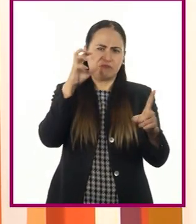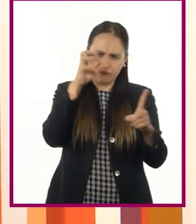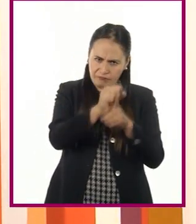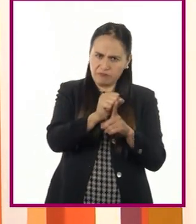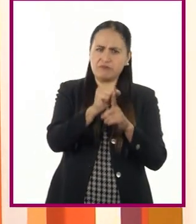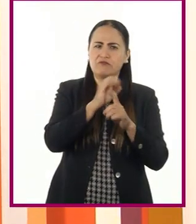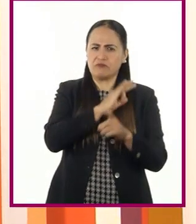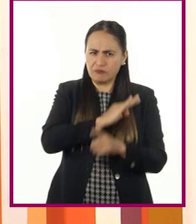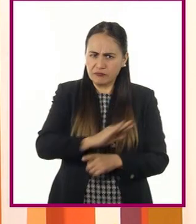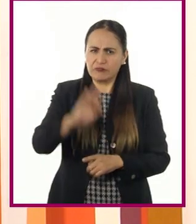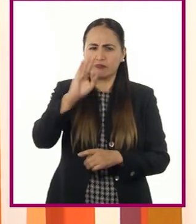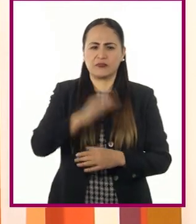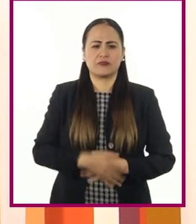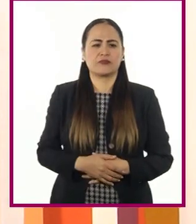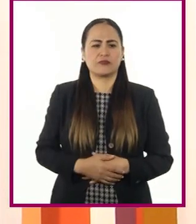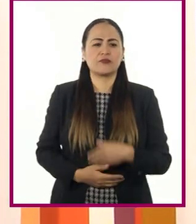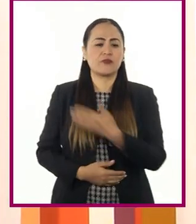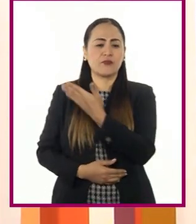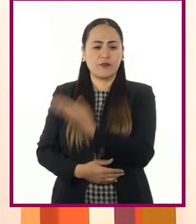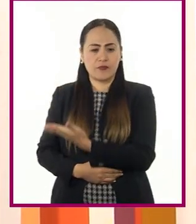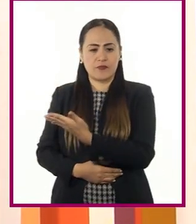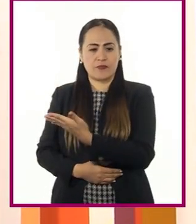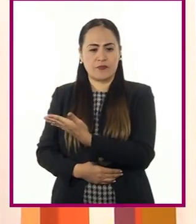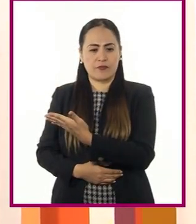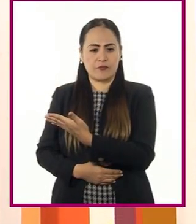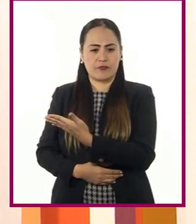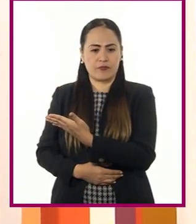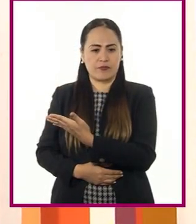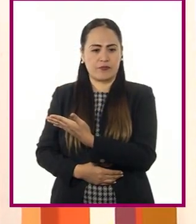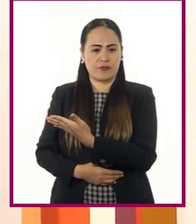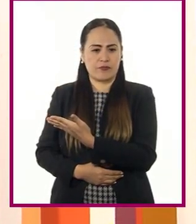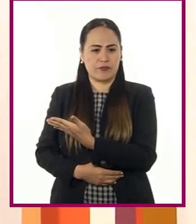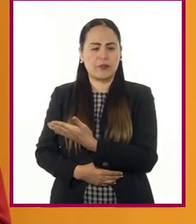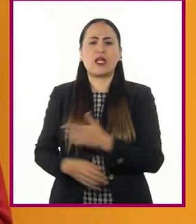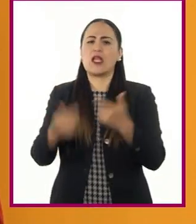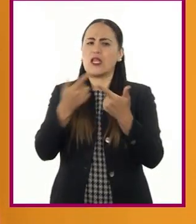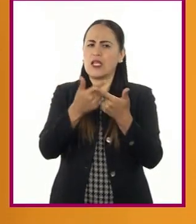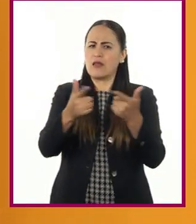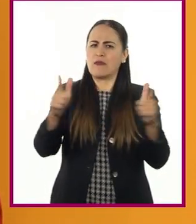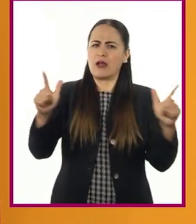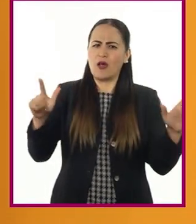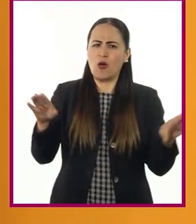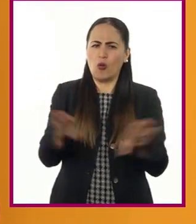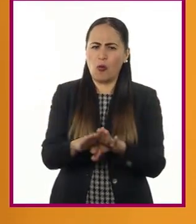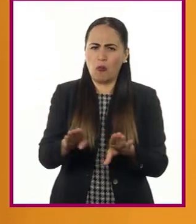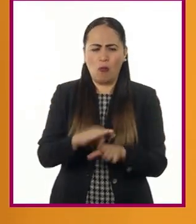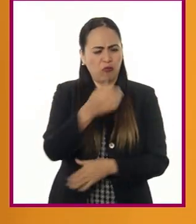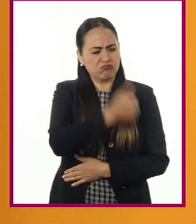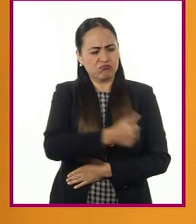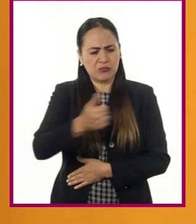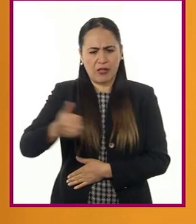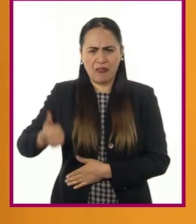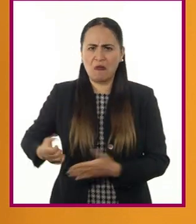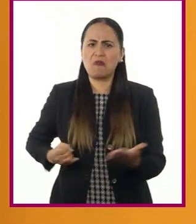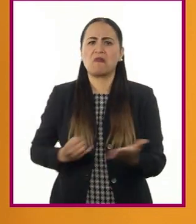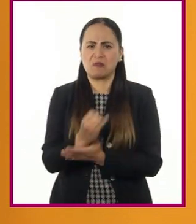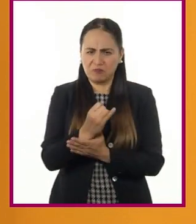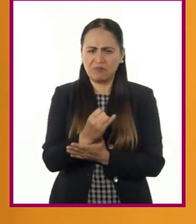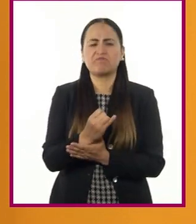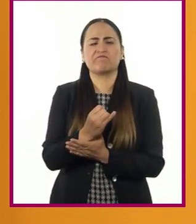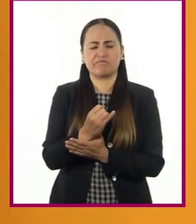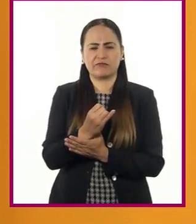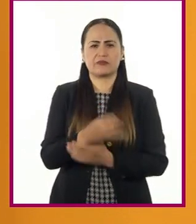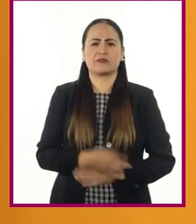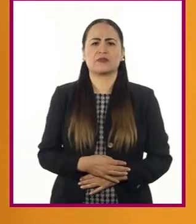La libertad es un valor y un derecho que se ejerce al tomar decisiones. Visto de esta forma,